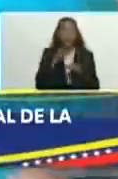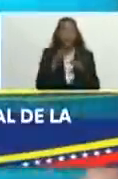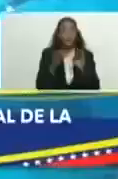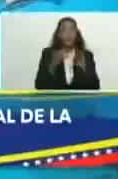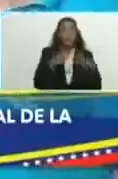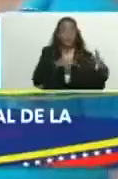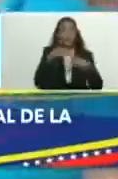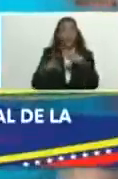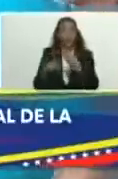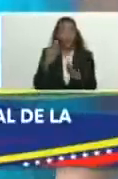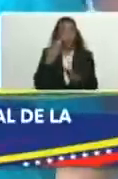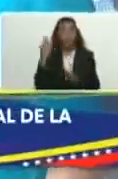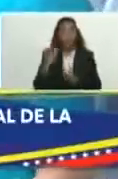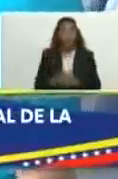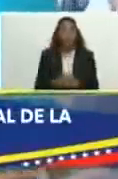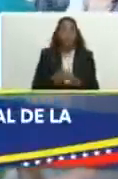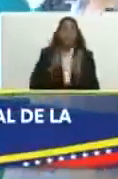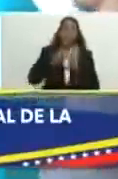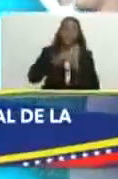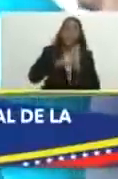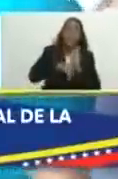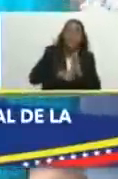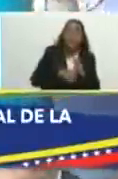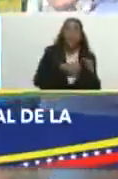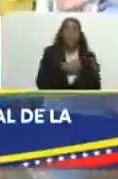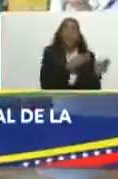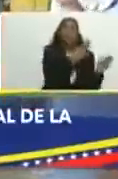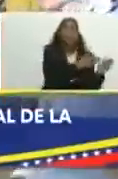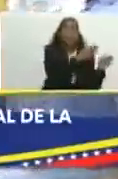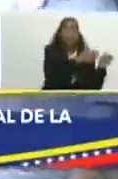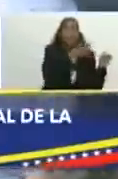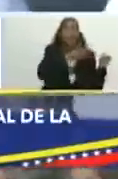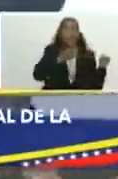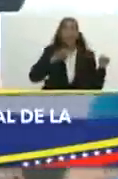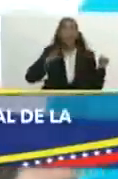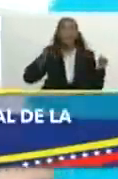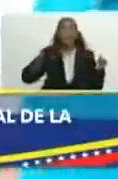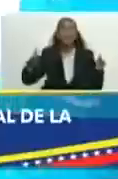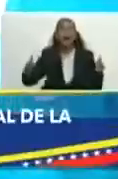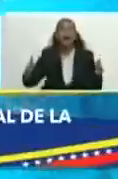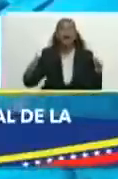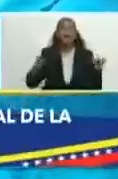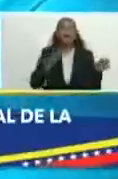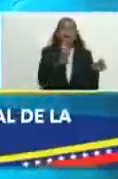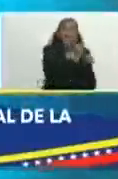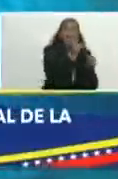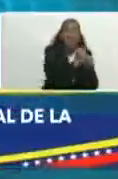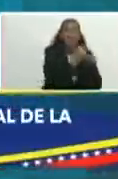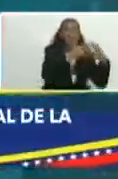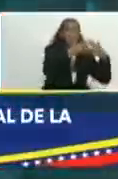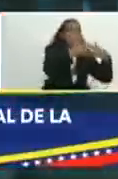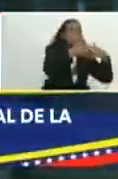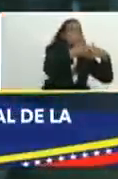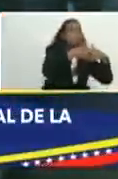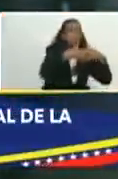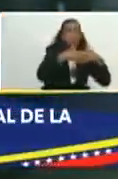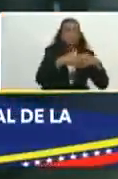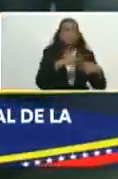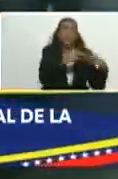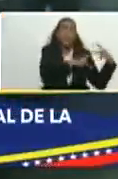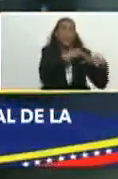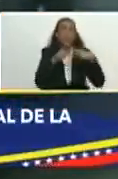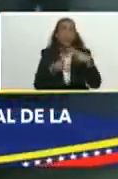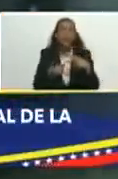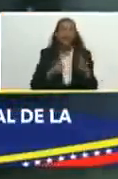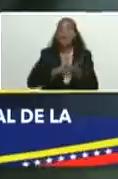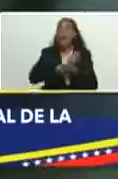del caucho, pues, luego de haber pasado por todas las etapas de su confección, ¿correcto? Sí, exacto, ya aquí es cuando